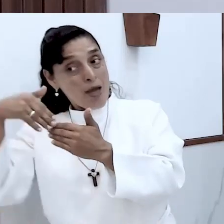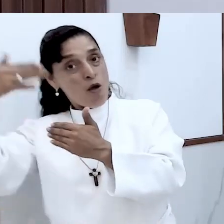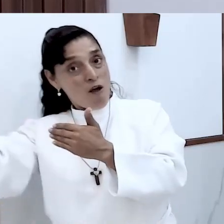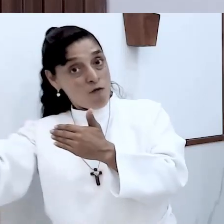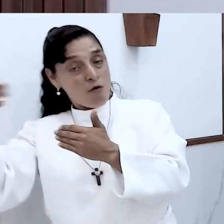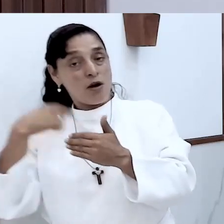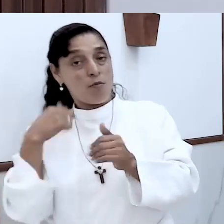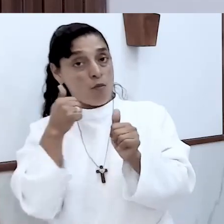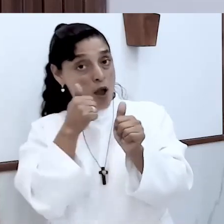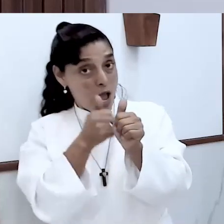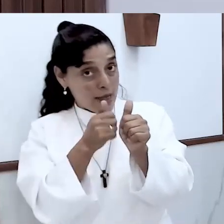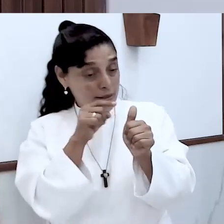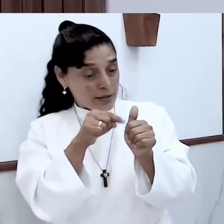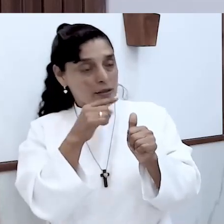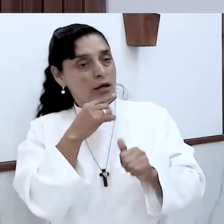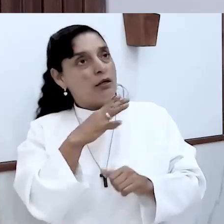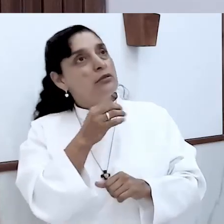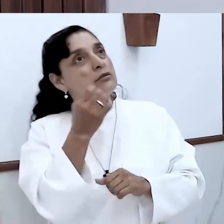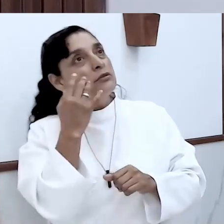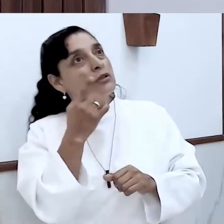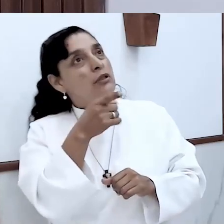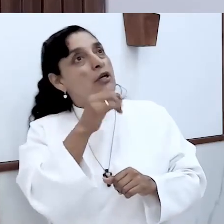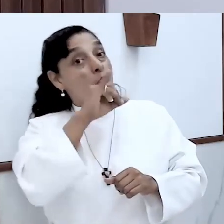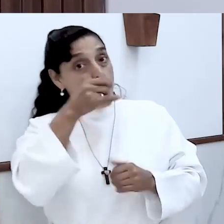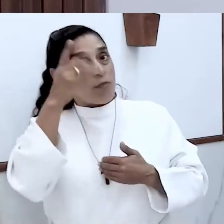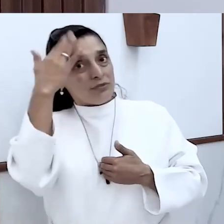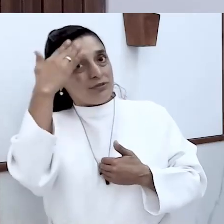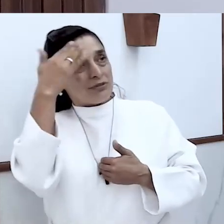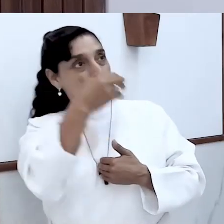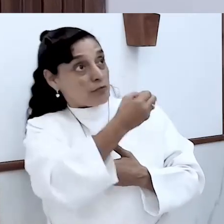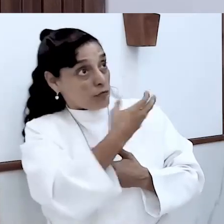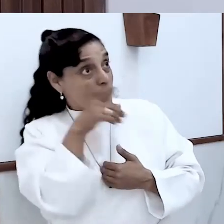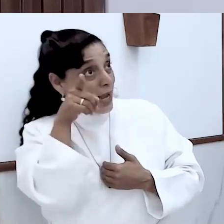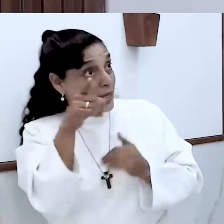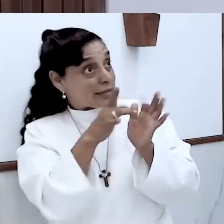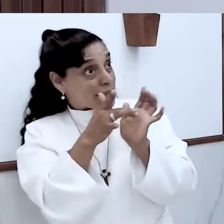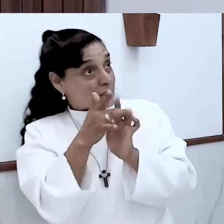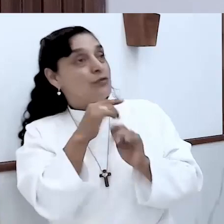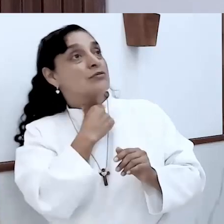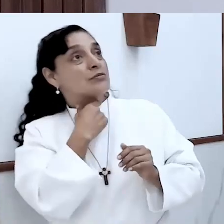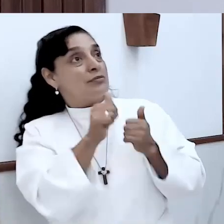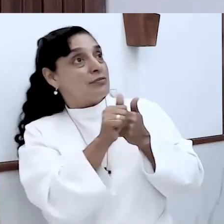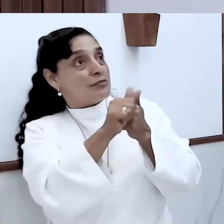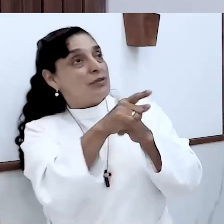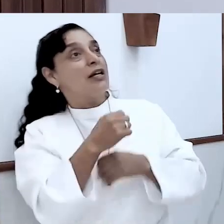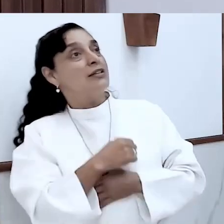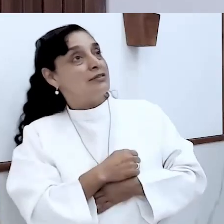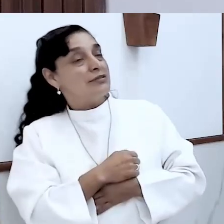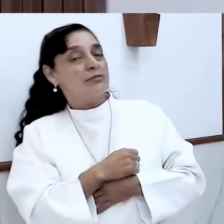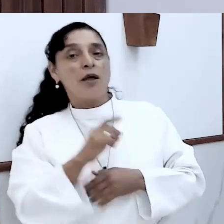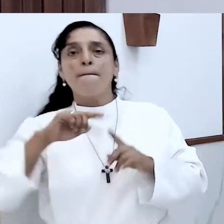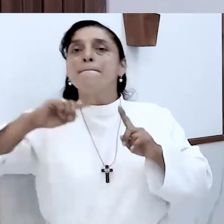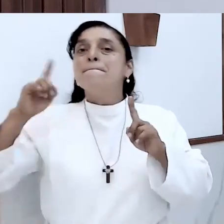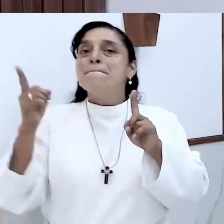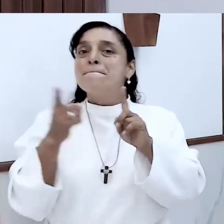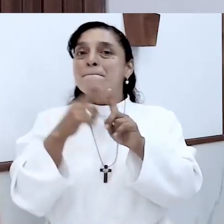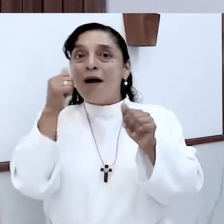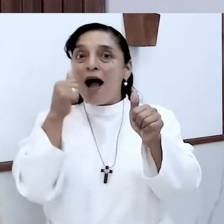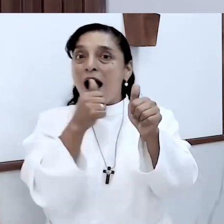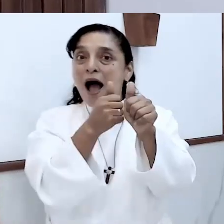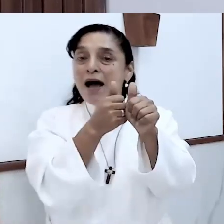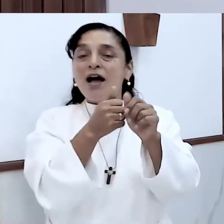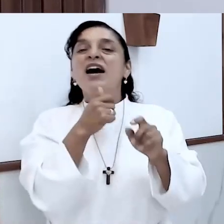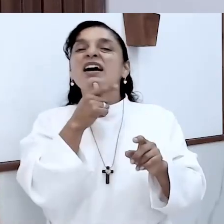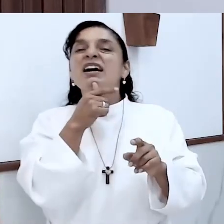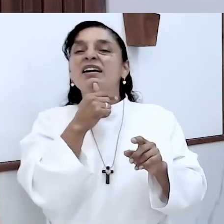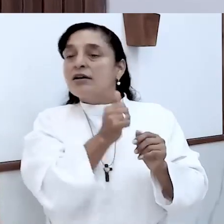el Bautista decía y siguieron a Jesús. El primero a quien encontró Andrés fue a